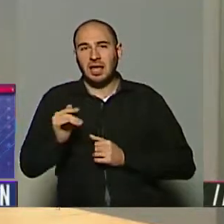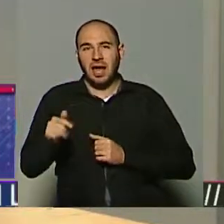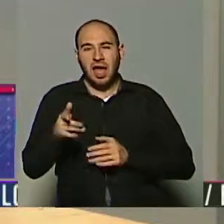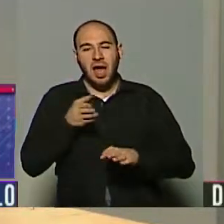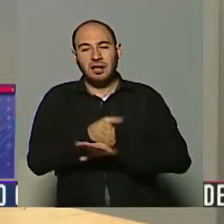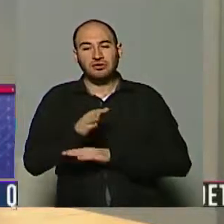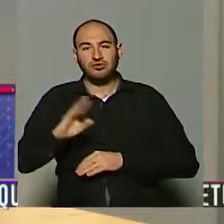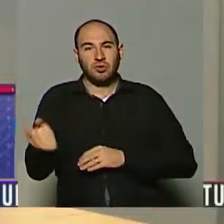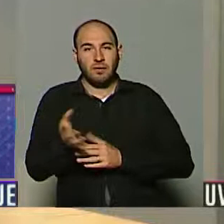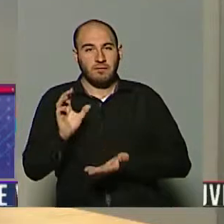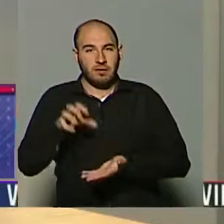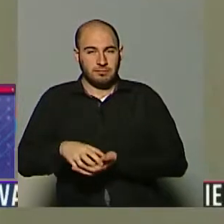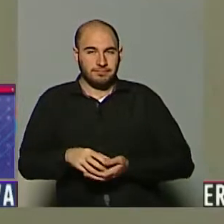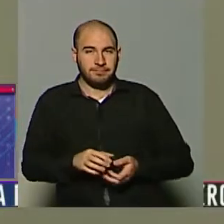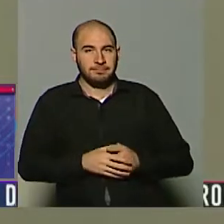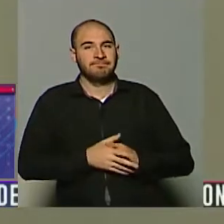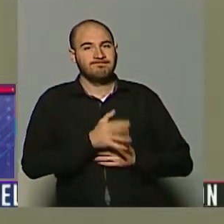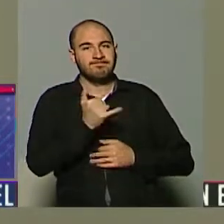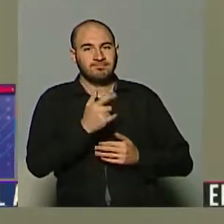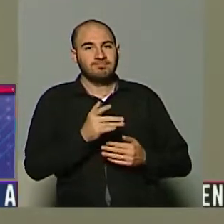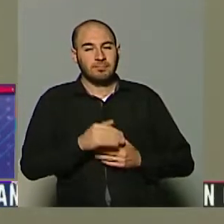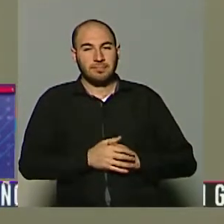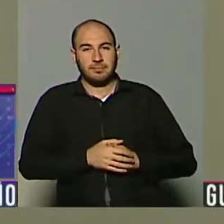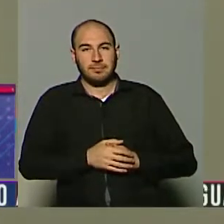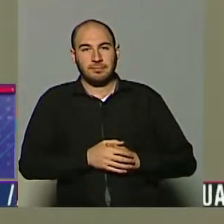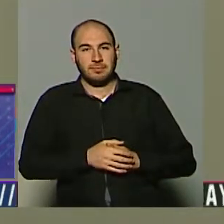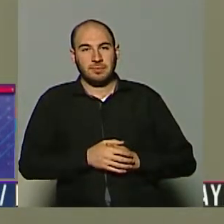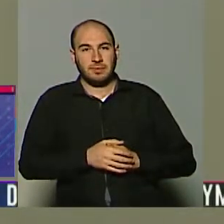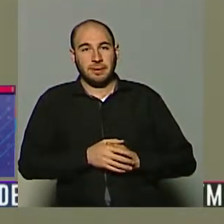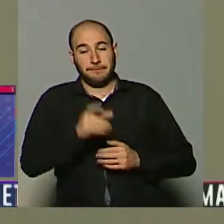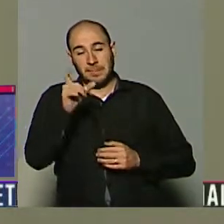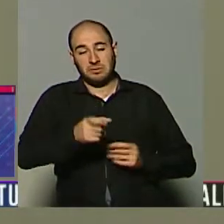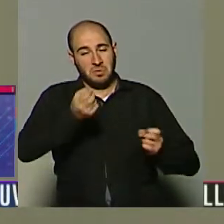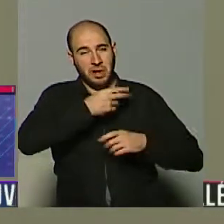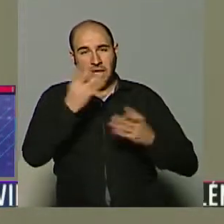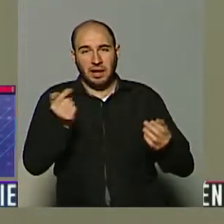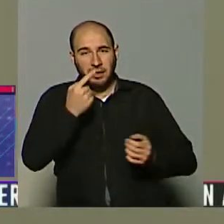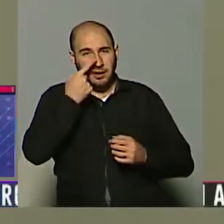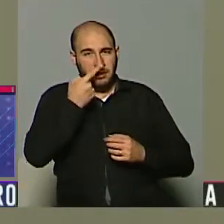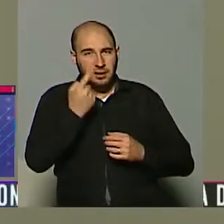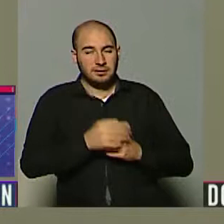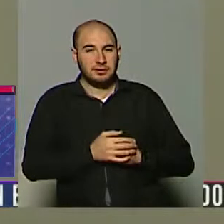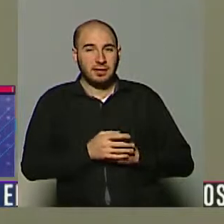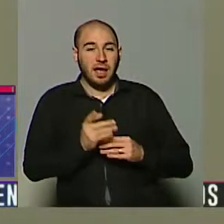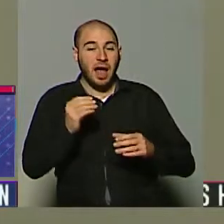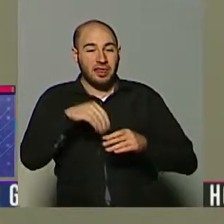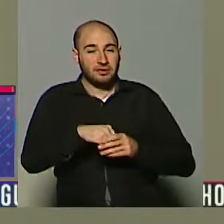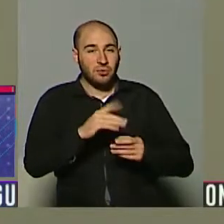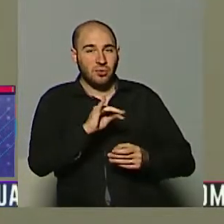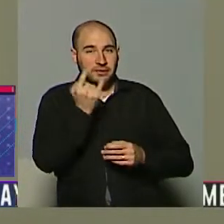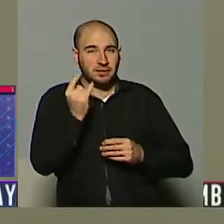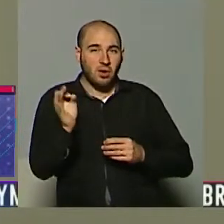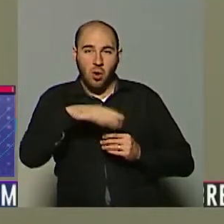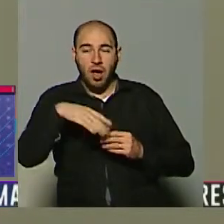todos acceso a esta unidad. Sí, totalmente. Cualquiera persona que esté interesada dentro del ámbito